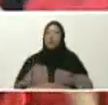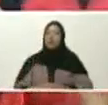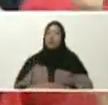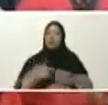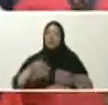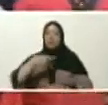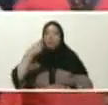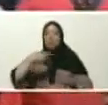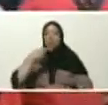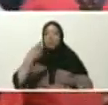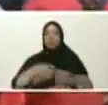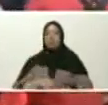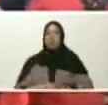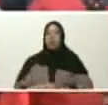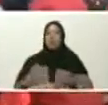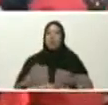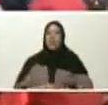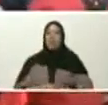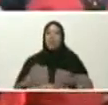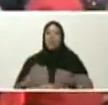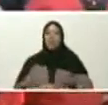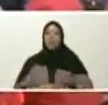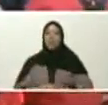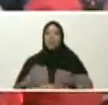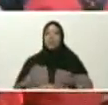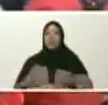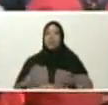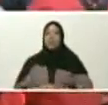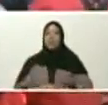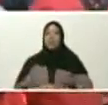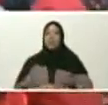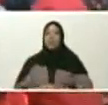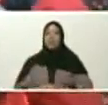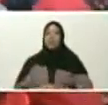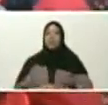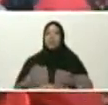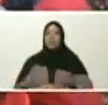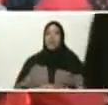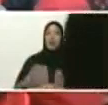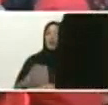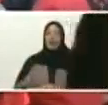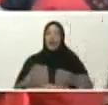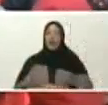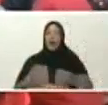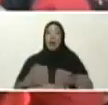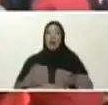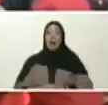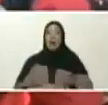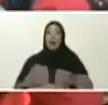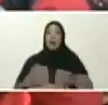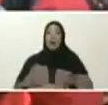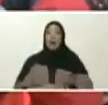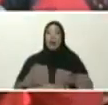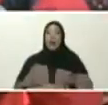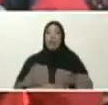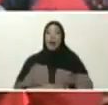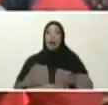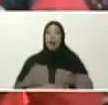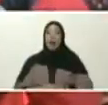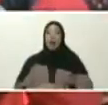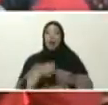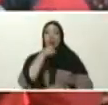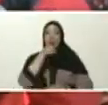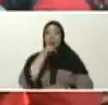proceder con Diosdado al frente y la bandera, con las jefas y jefes que Diosdado va a